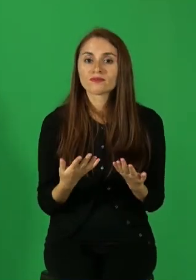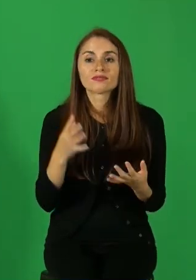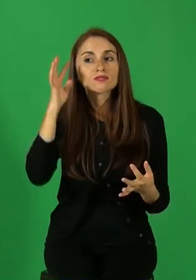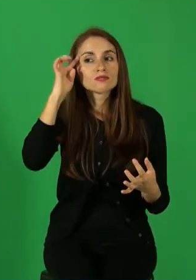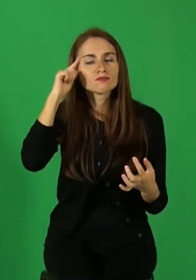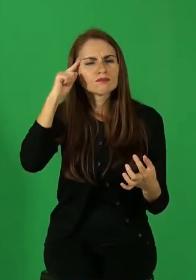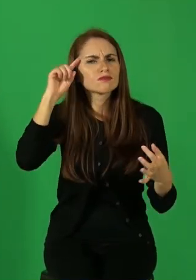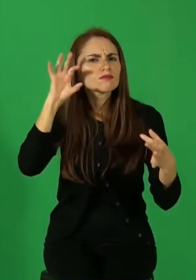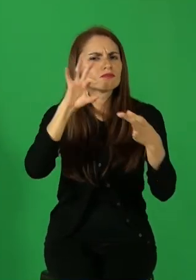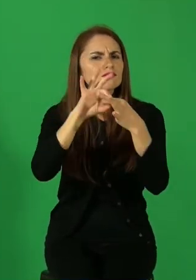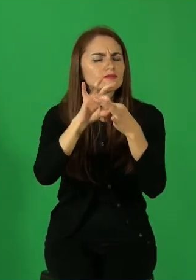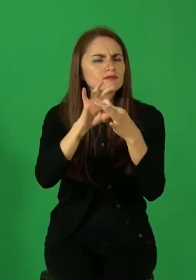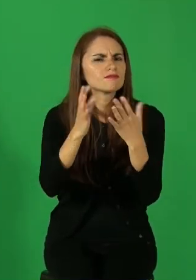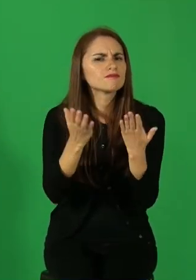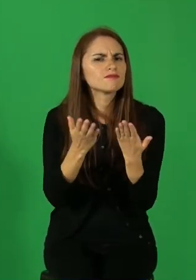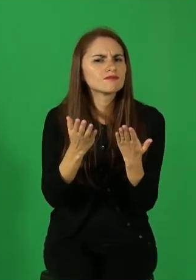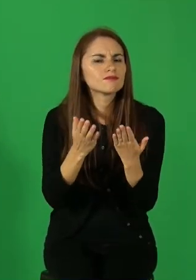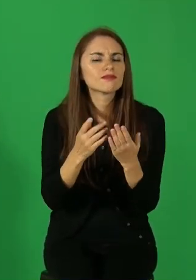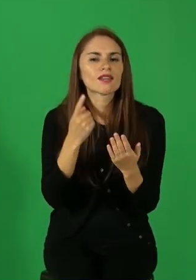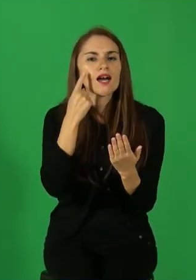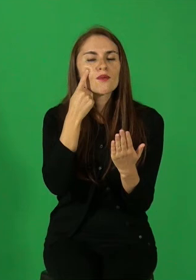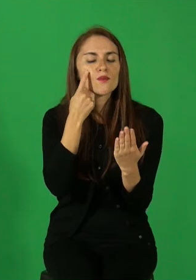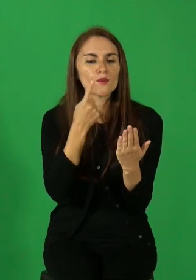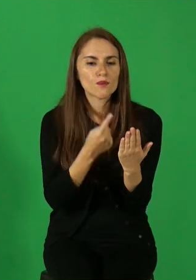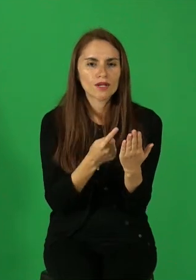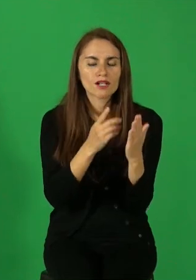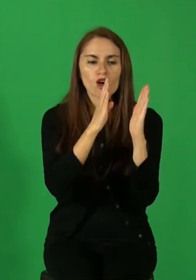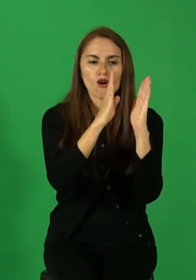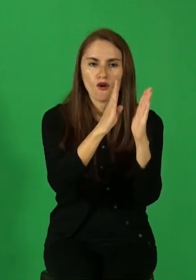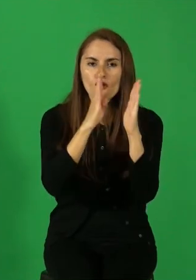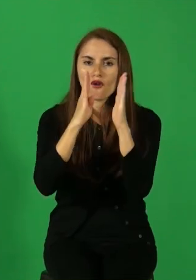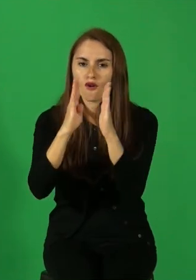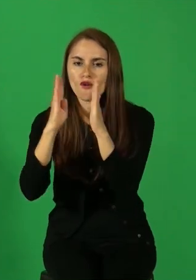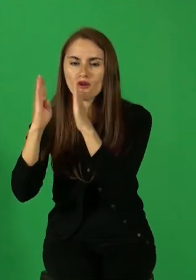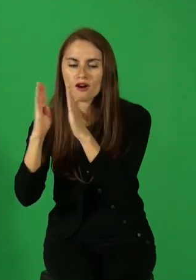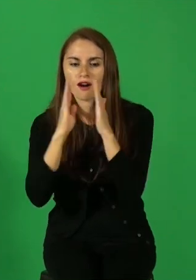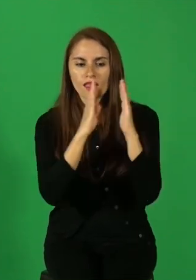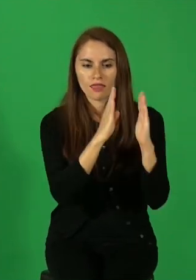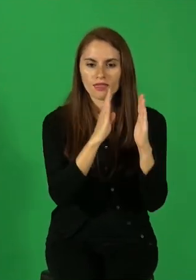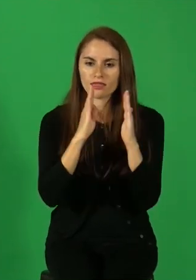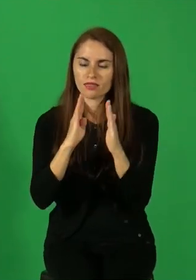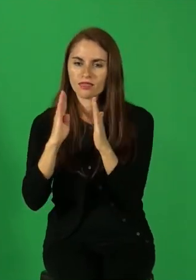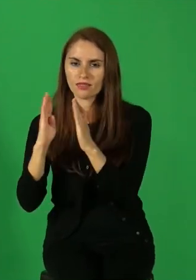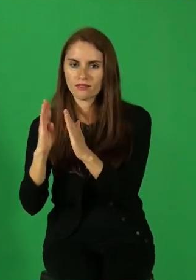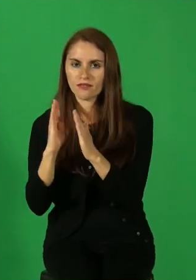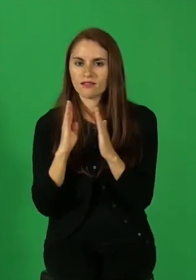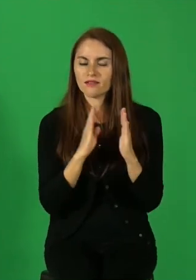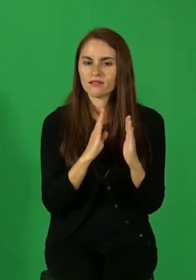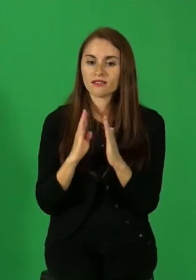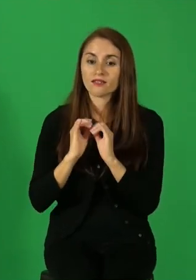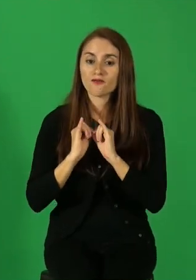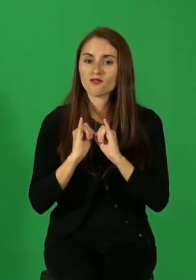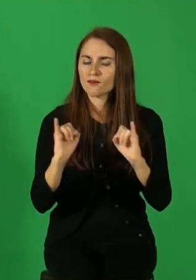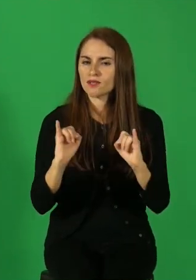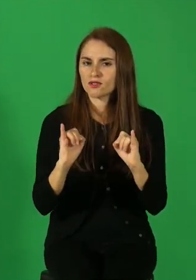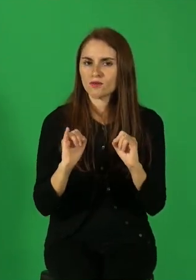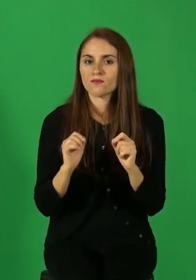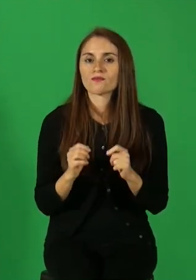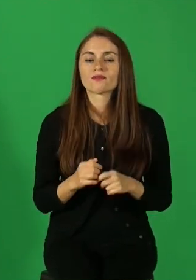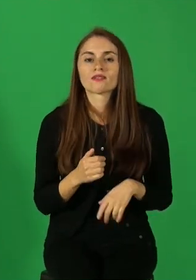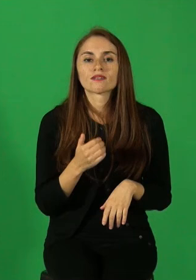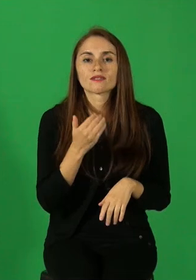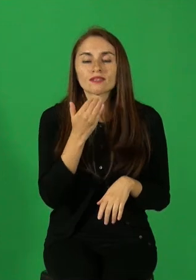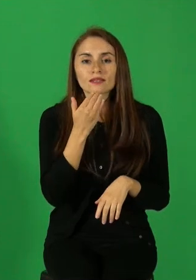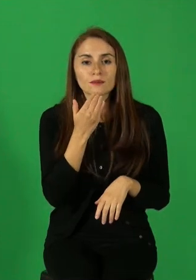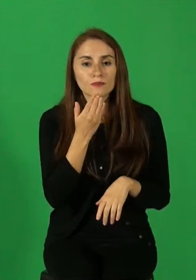coherencia, ¿no es cierto?, muestra el orden lógico de la información, ¿ya? Y en este